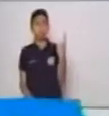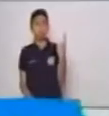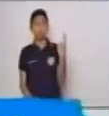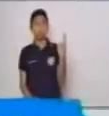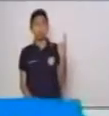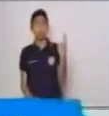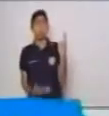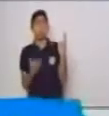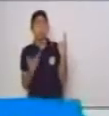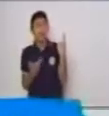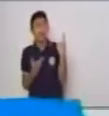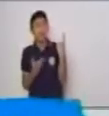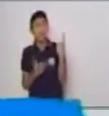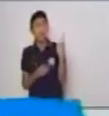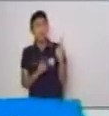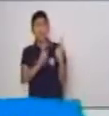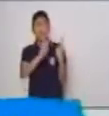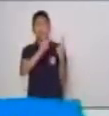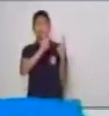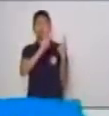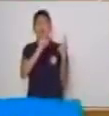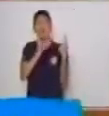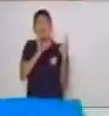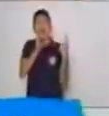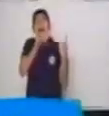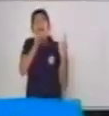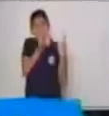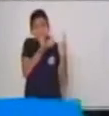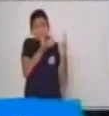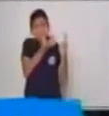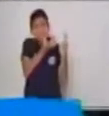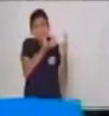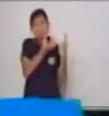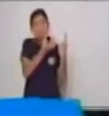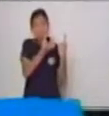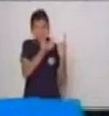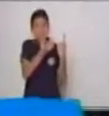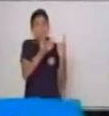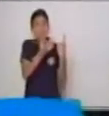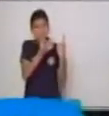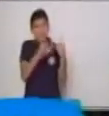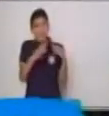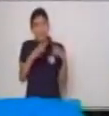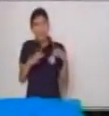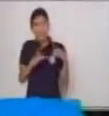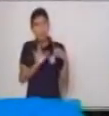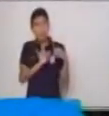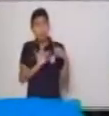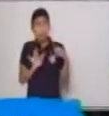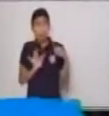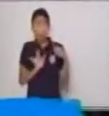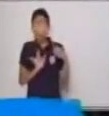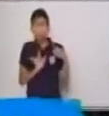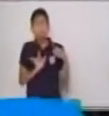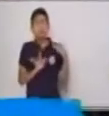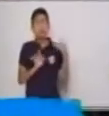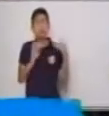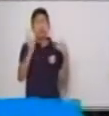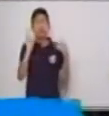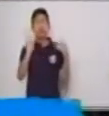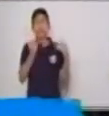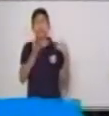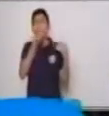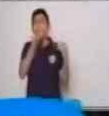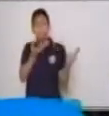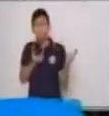dejar dos manzanas. Lo tenemos vacío y llegó a dejar dos. Pero